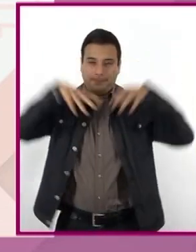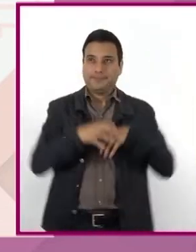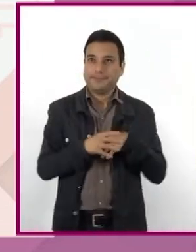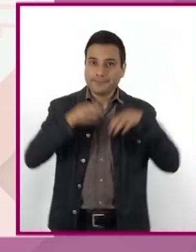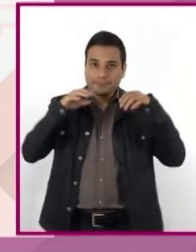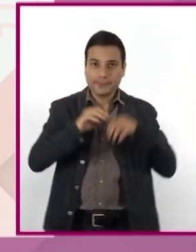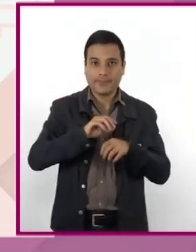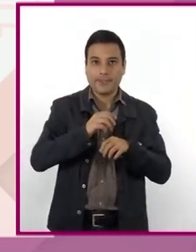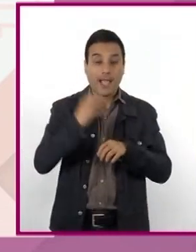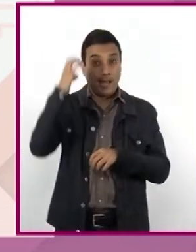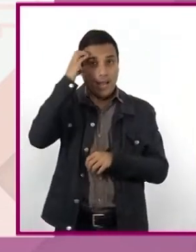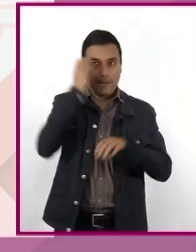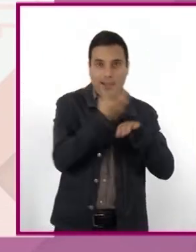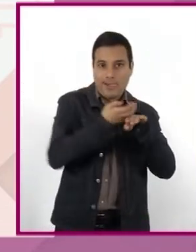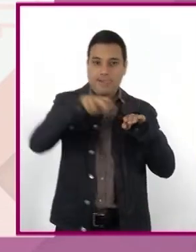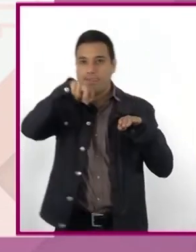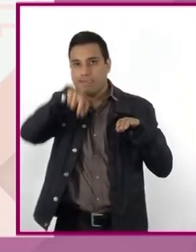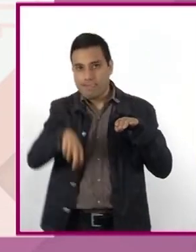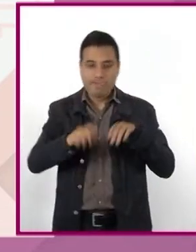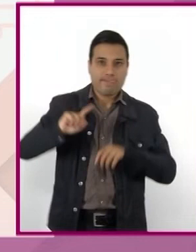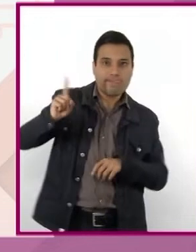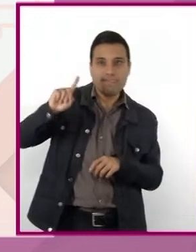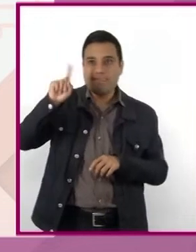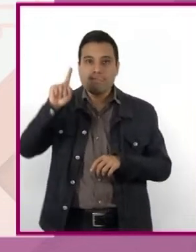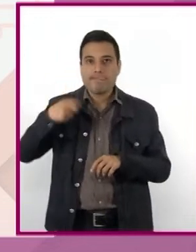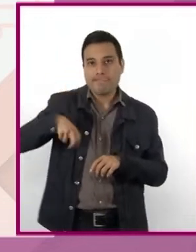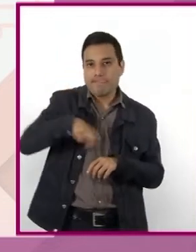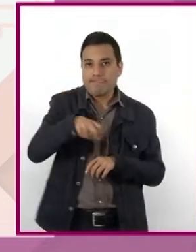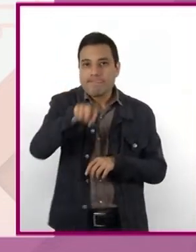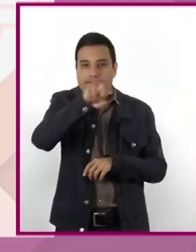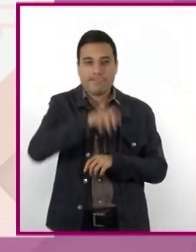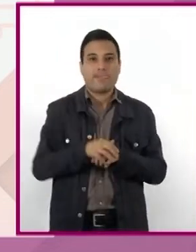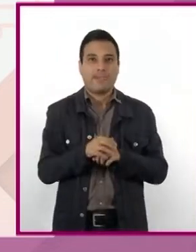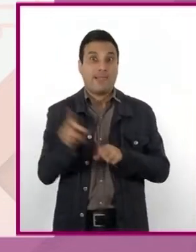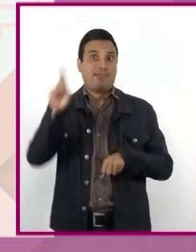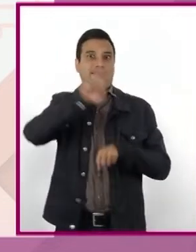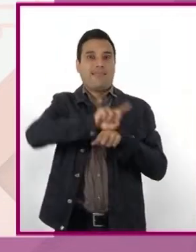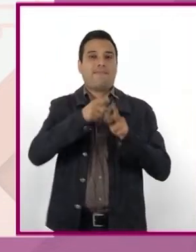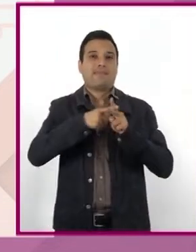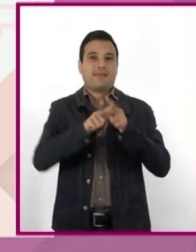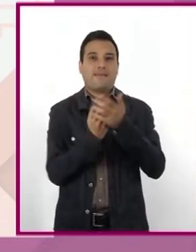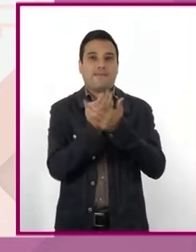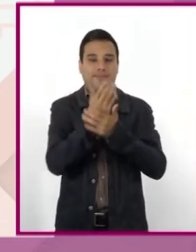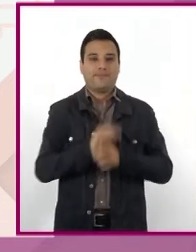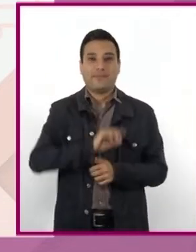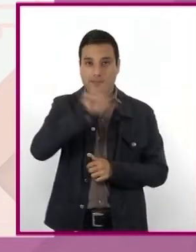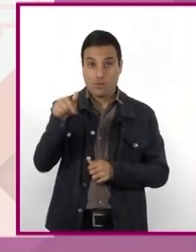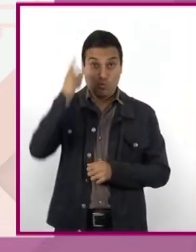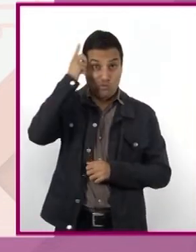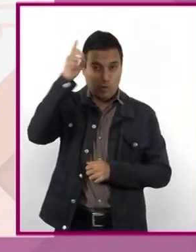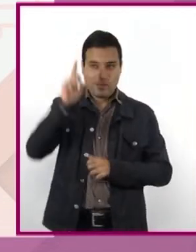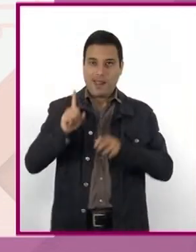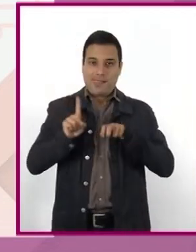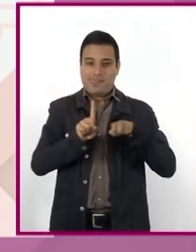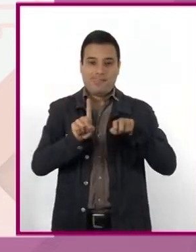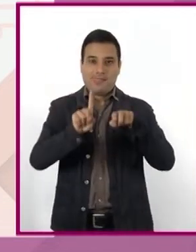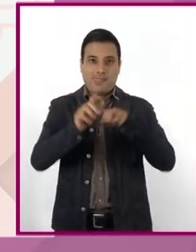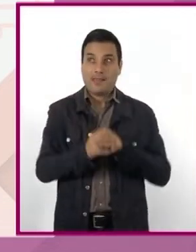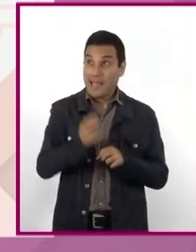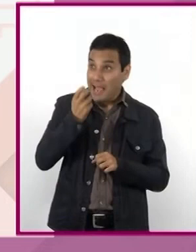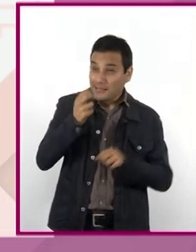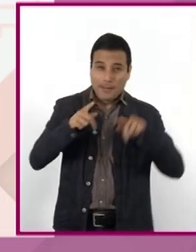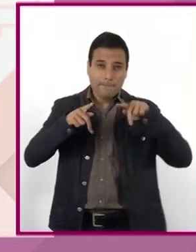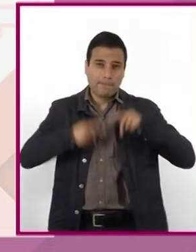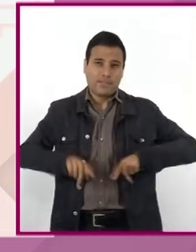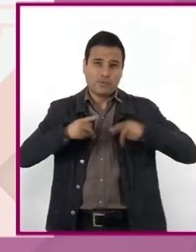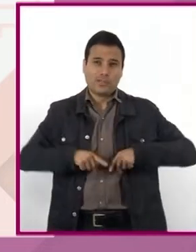Bajó de la cama felizmente para poder comenzar su nuevo día. Salió con su amo, ese ser sagrado y